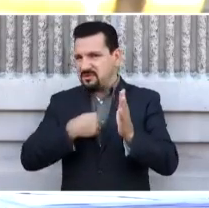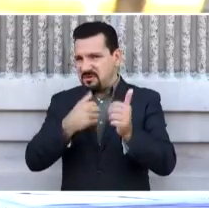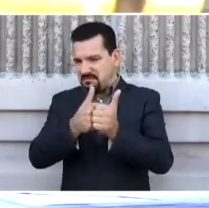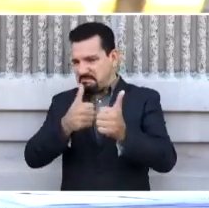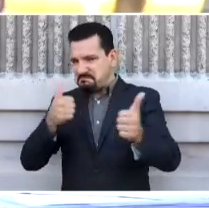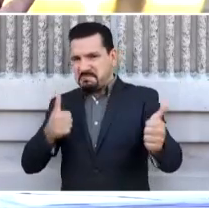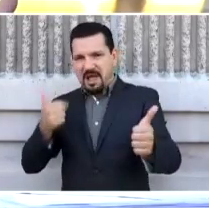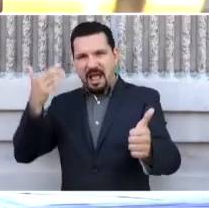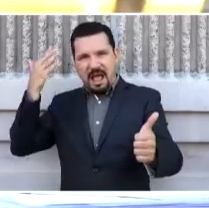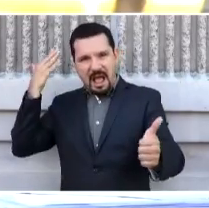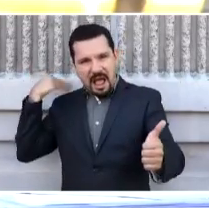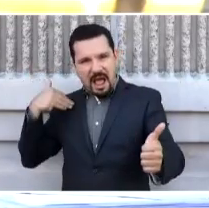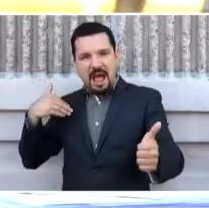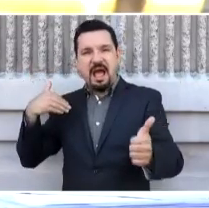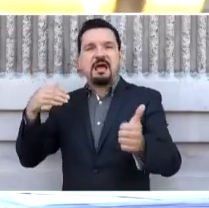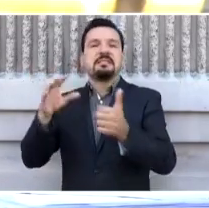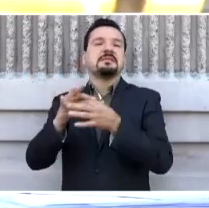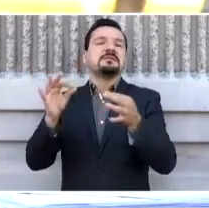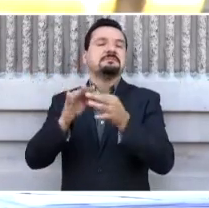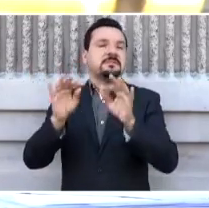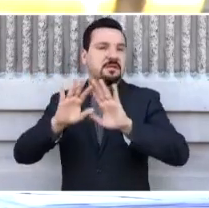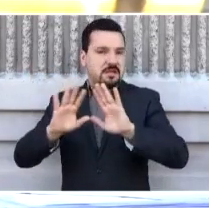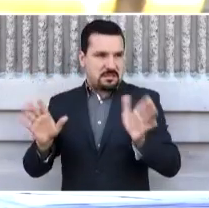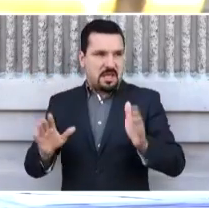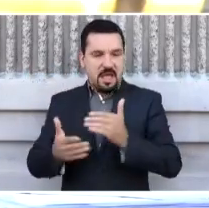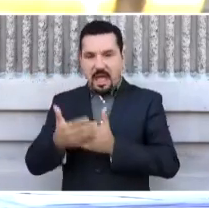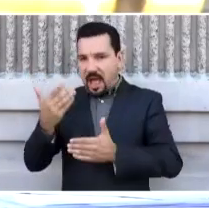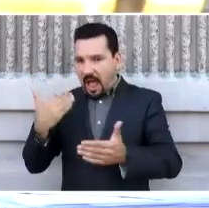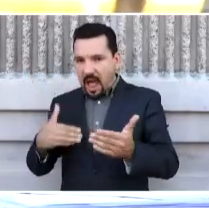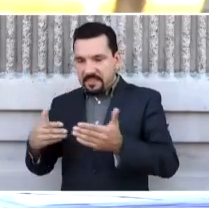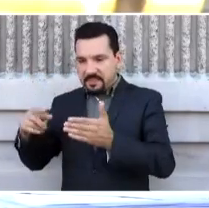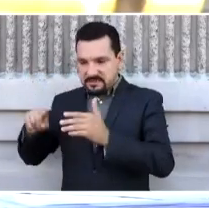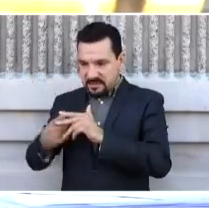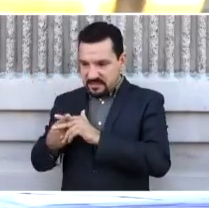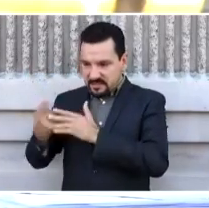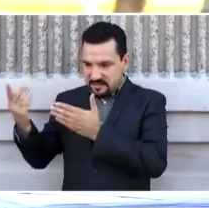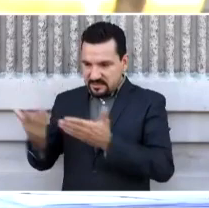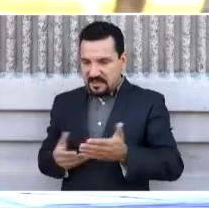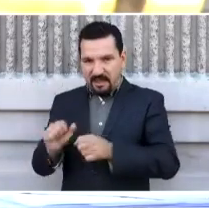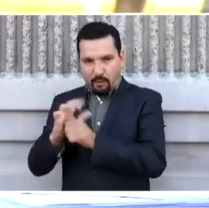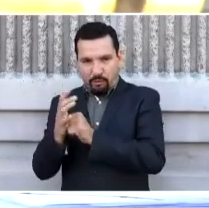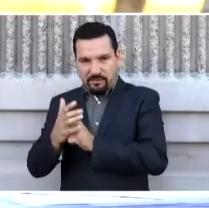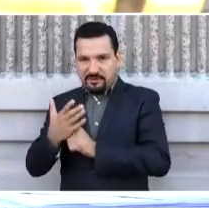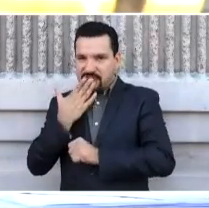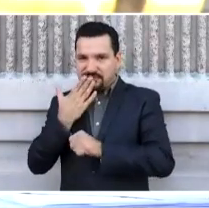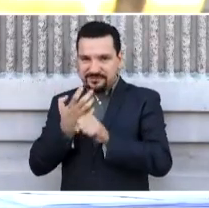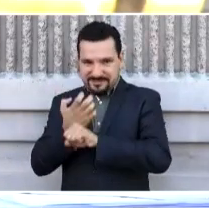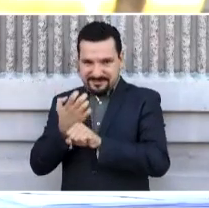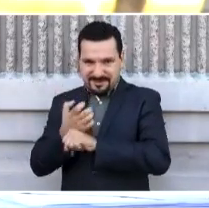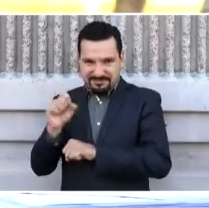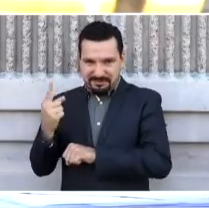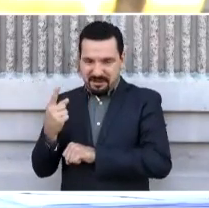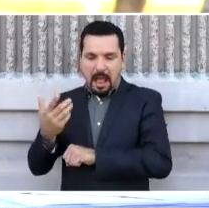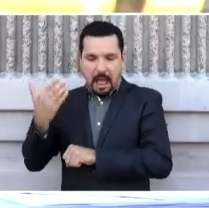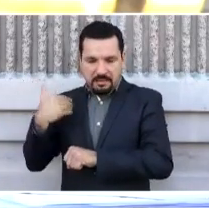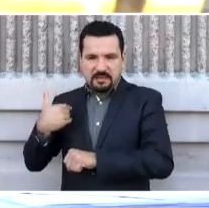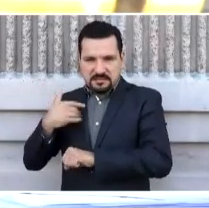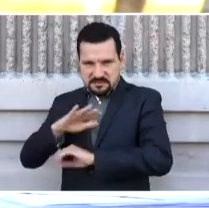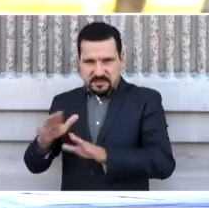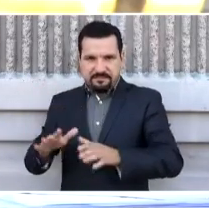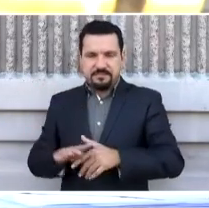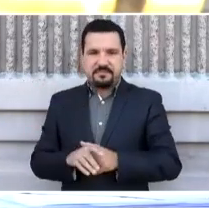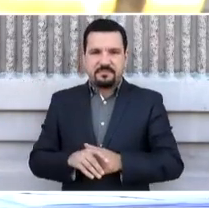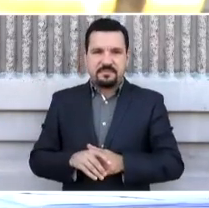dado desde antes de que llegara coronavirus a Sonora. El sistema de vigilancia epidemiológica en el país es bueno, y el de